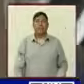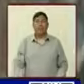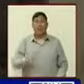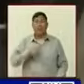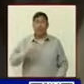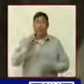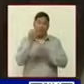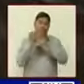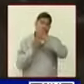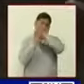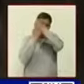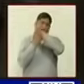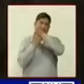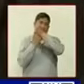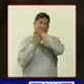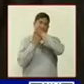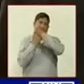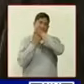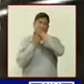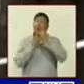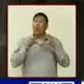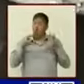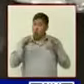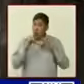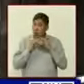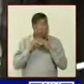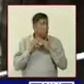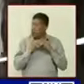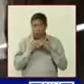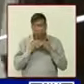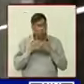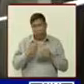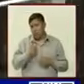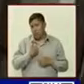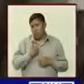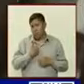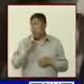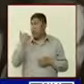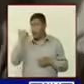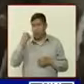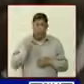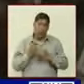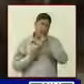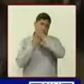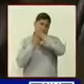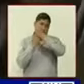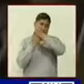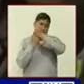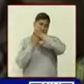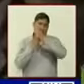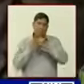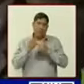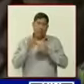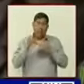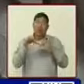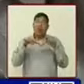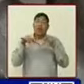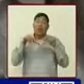Este puntal, ¿quién ha puesto? La alcaldía. No es pilar de la casa. No. Ellos han puesto porque la grada se